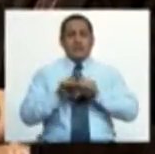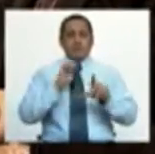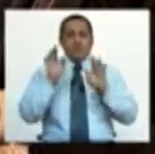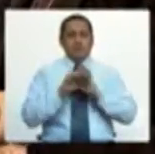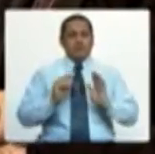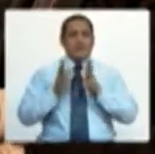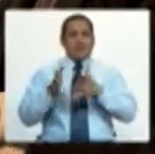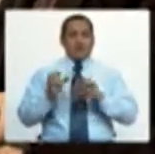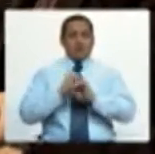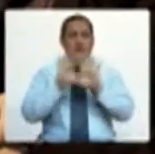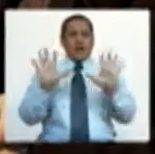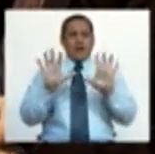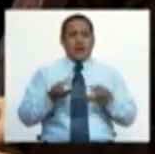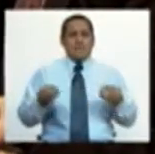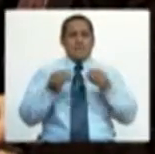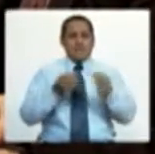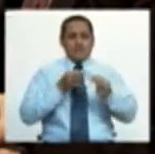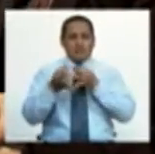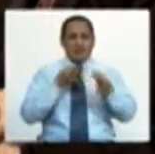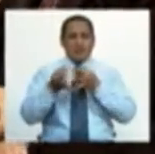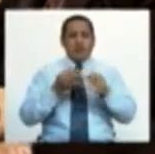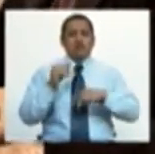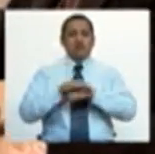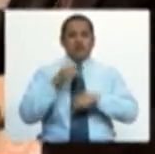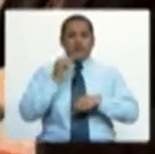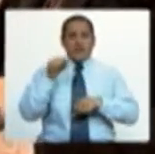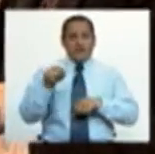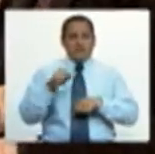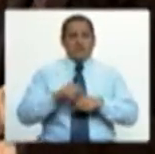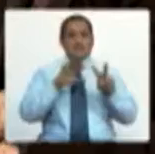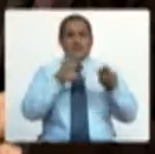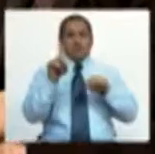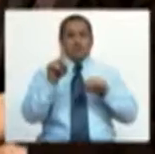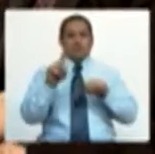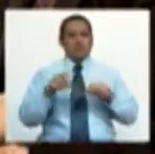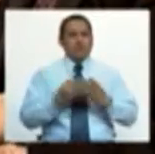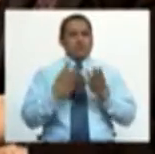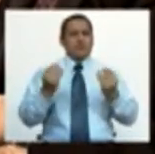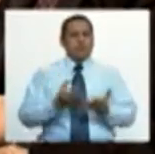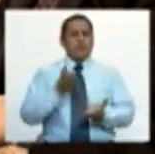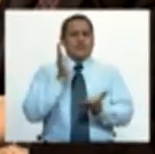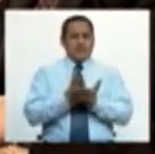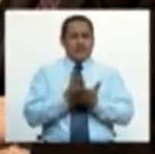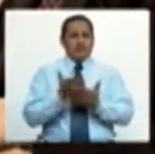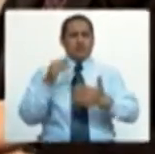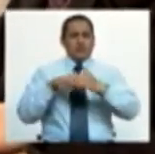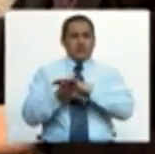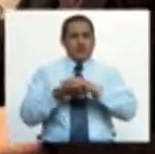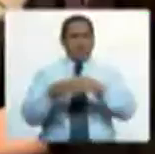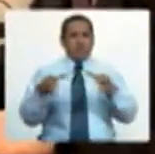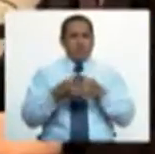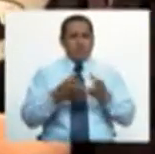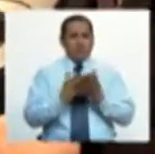caso, dejado en claro a más detalle, ¿no? Así es. Respecto del 71. Así es. Hay varias sentencias del tribunal en